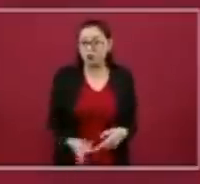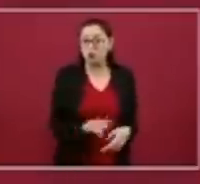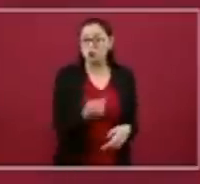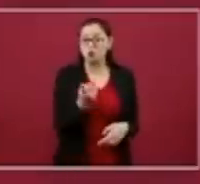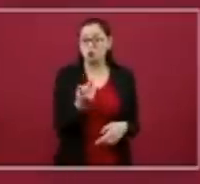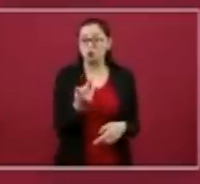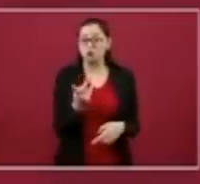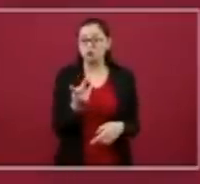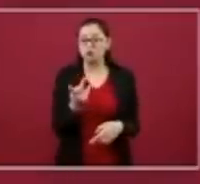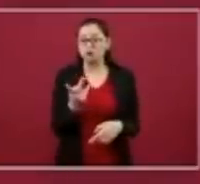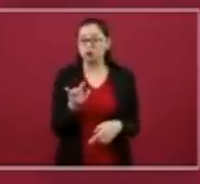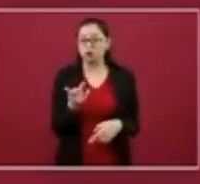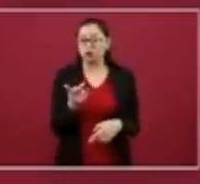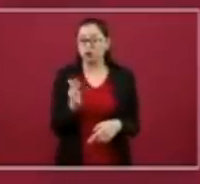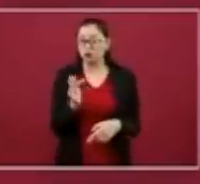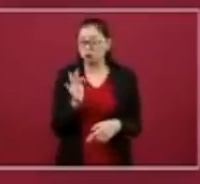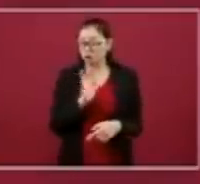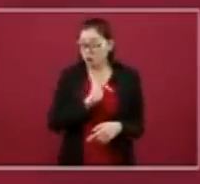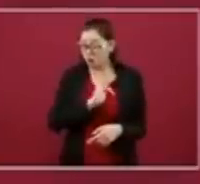darle el giro